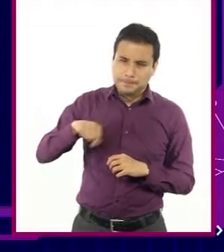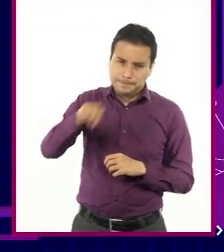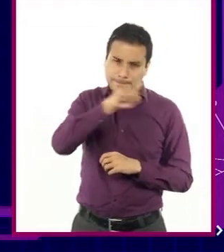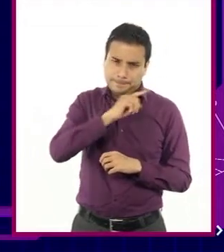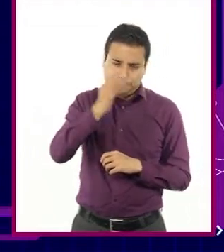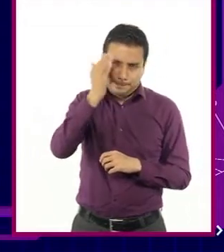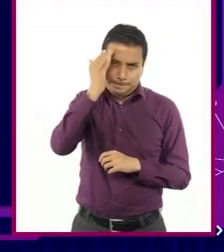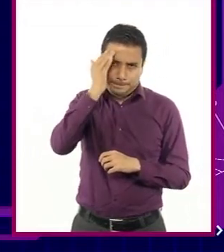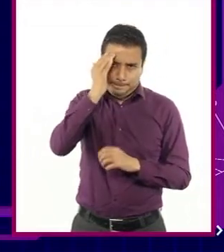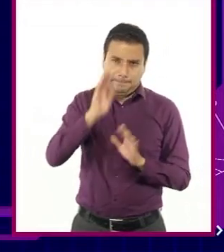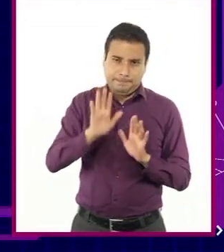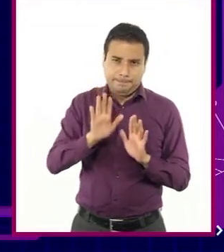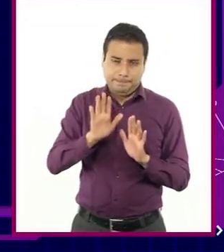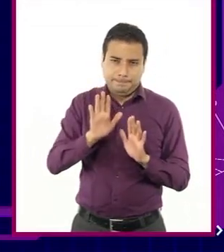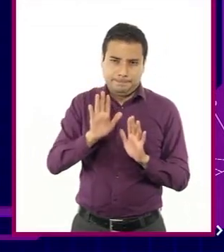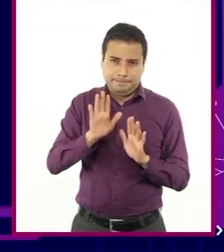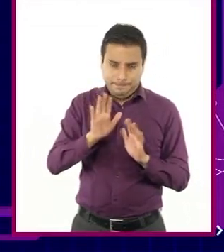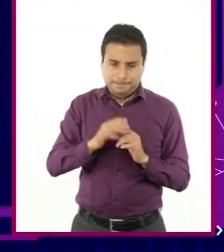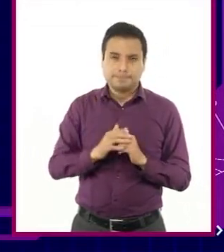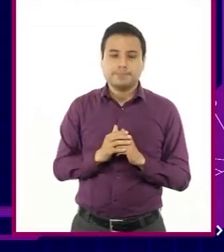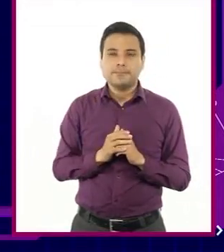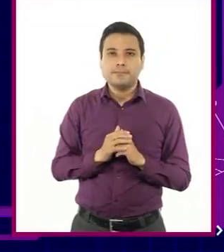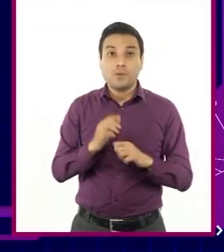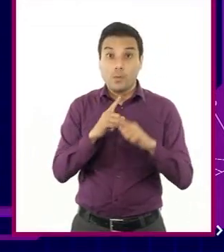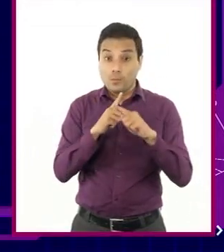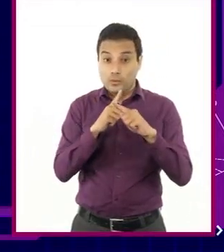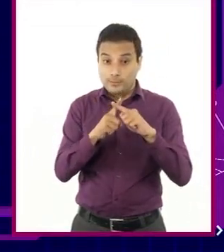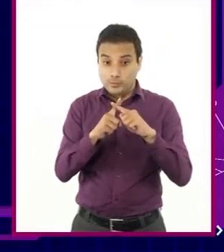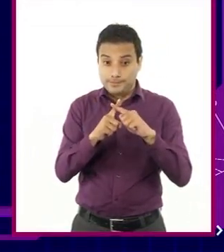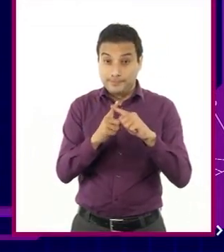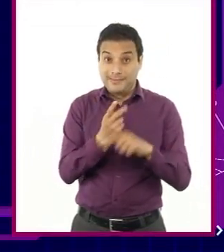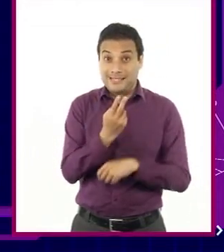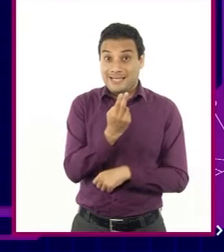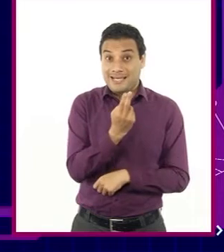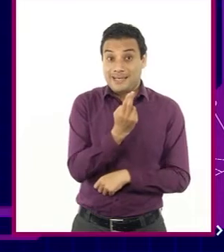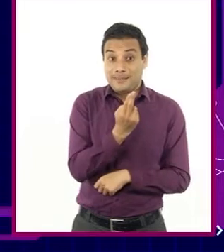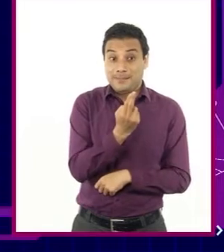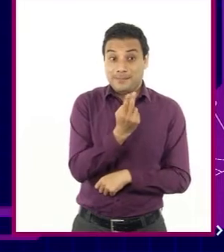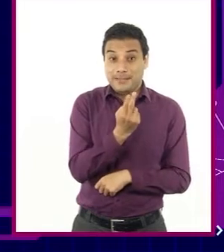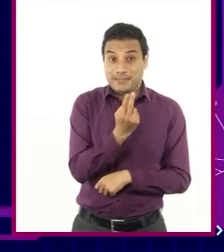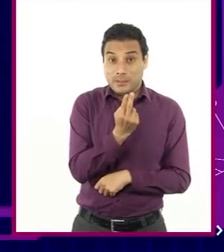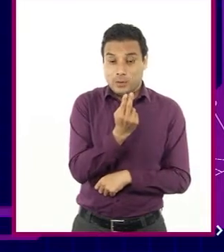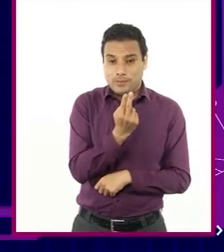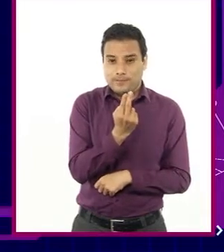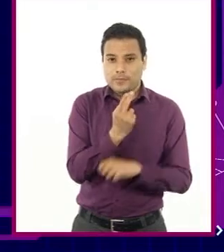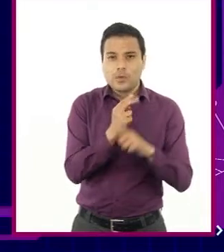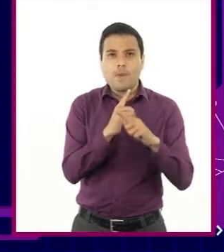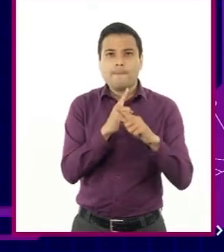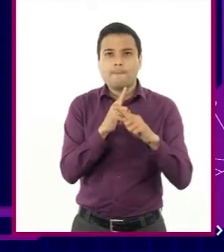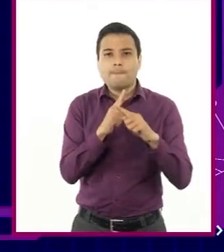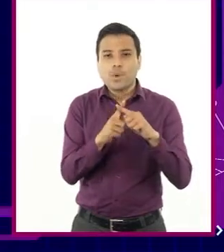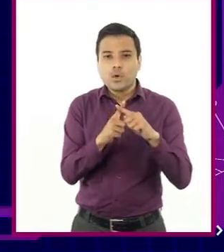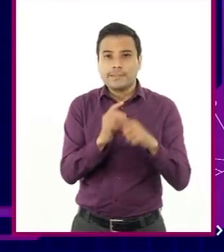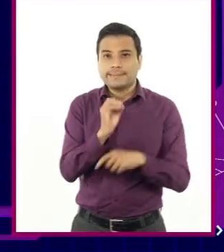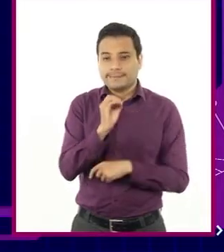0.9144 metros. Entonces, multiplicamos 25 yardas por el factor de conversión,